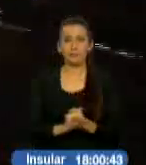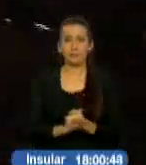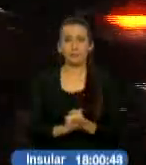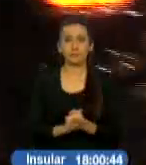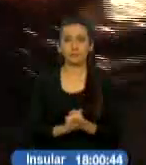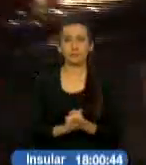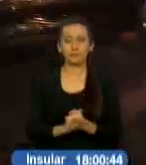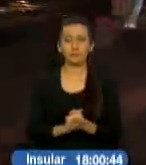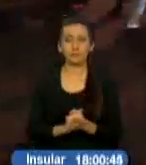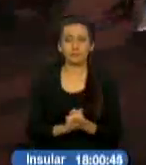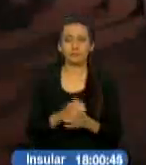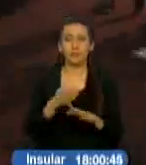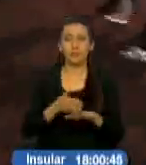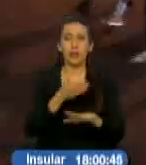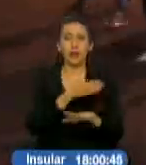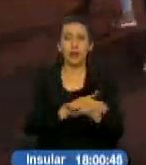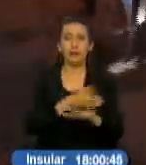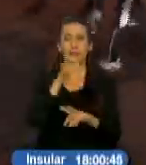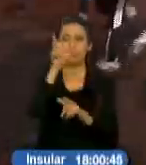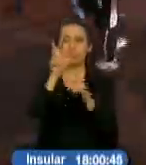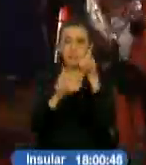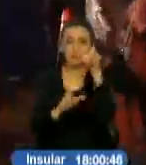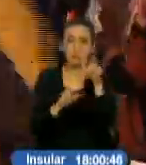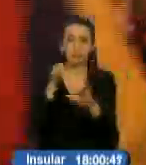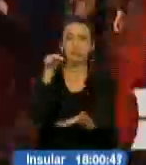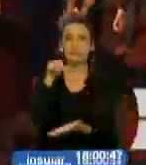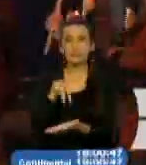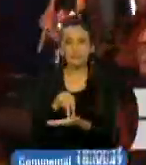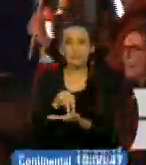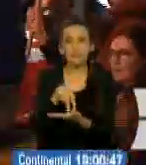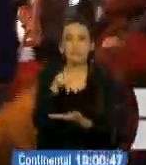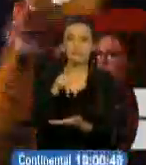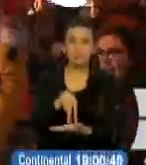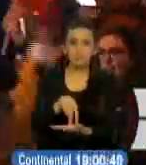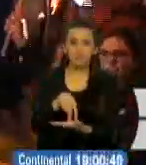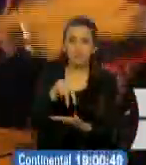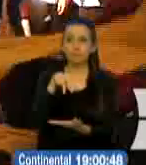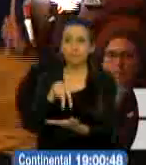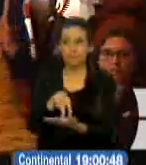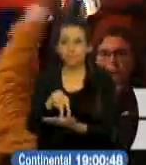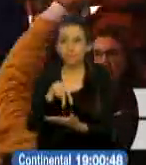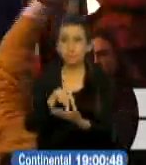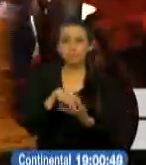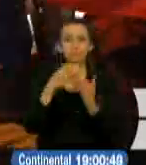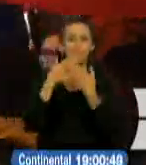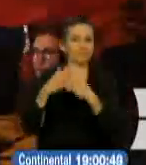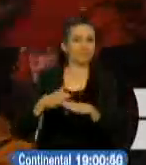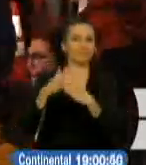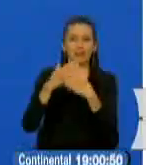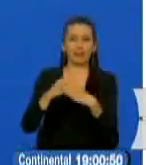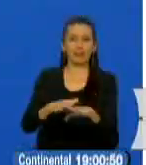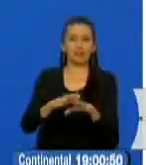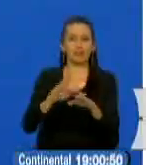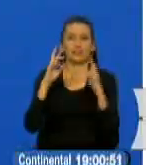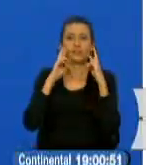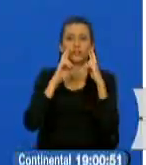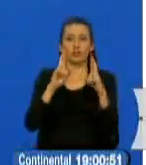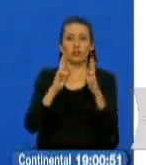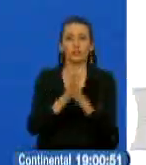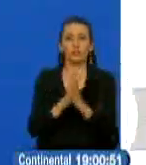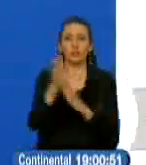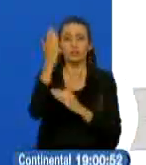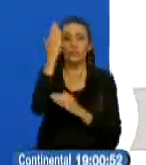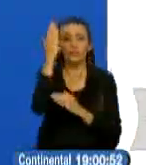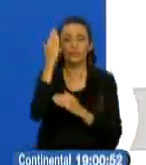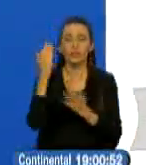Ante la persistencia de simpatizantes de Creo Suma de continuar con las concentraciones rechazando los resultados electorales, el alcalde de Guayaquil,